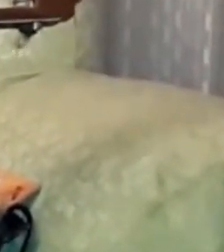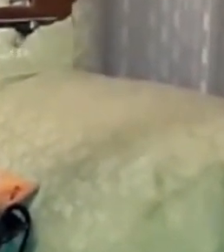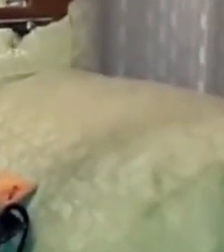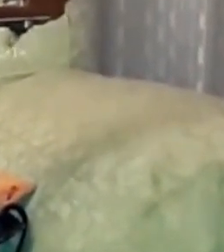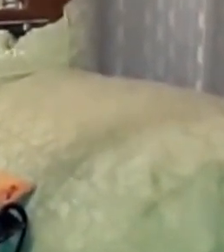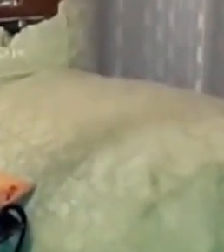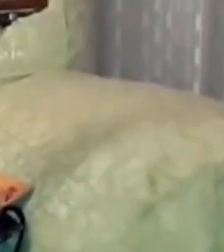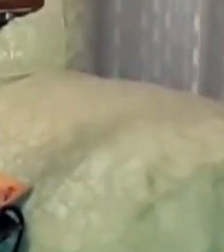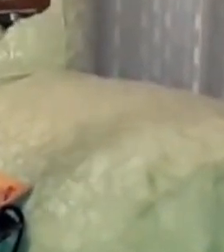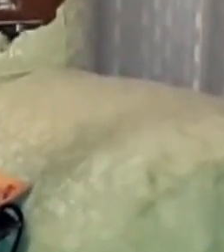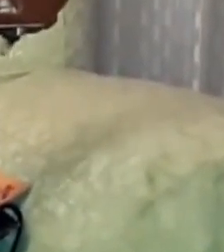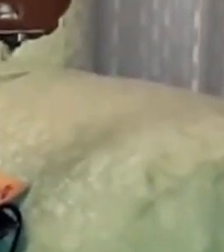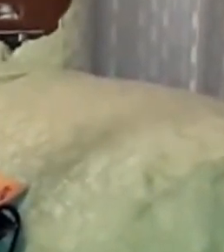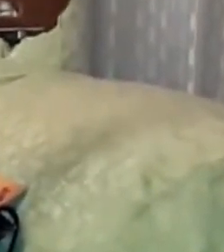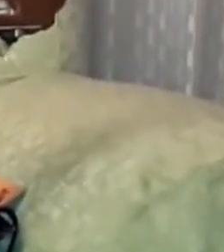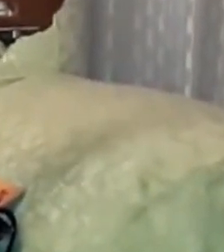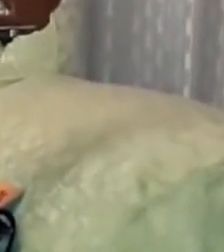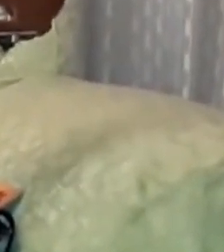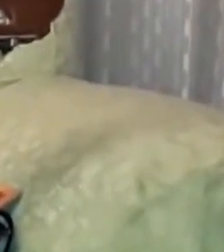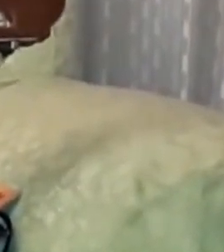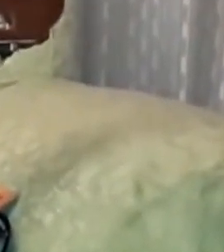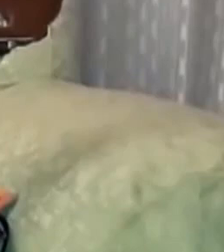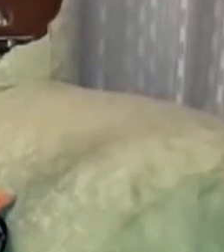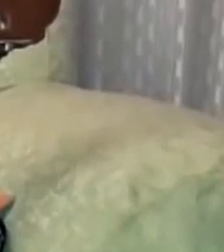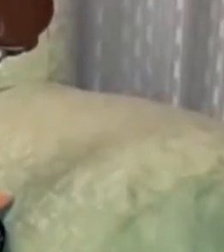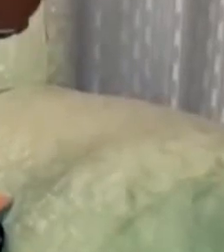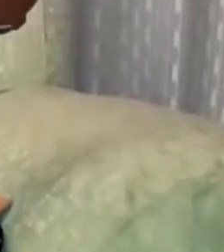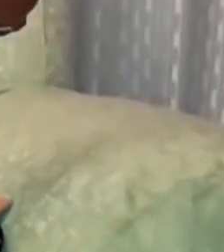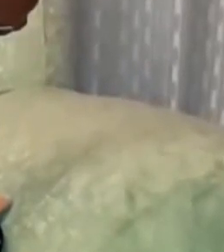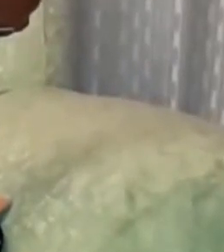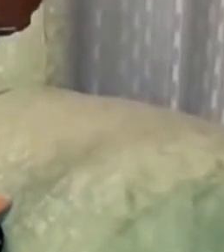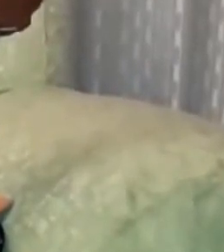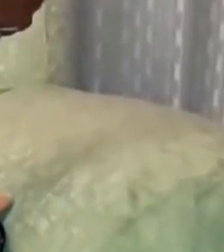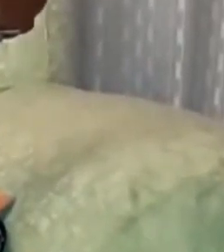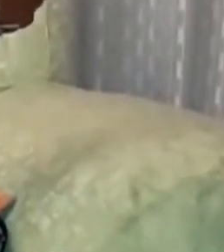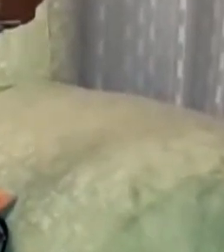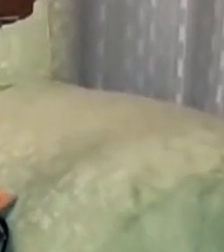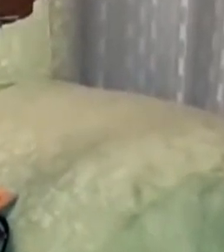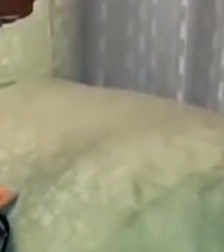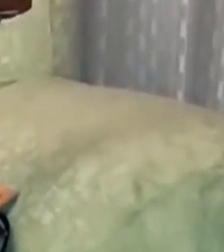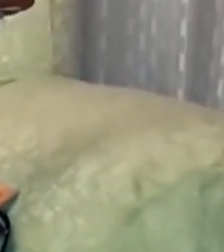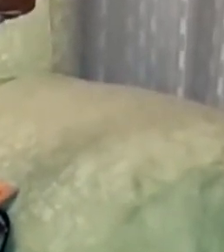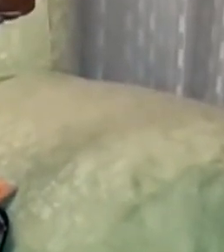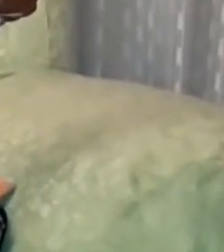se escapó hoy regreso tu infinito